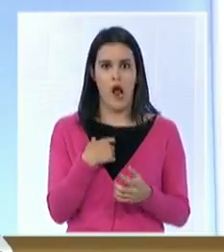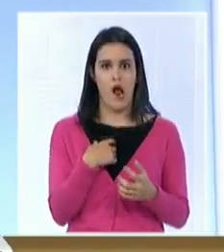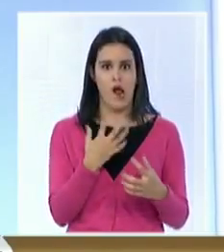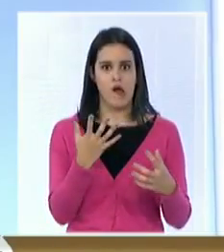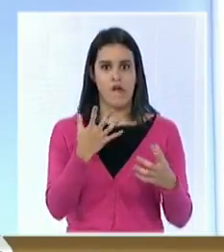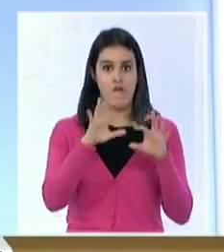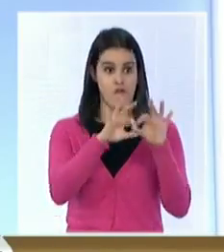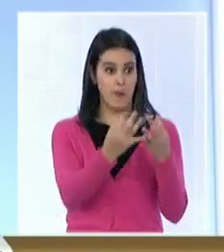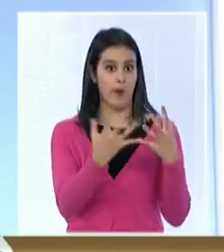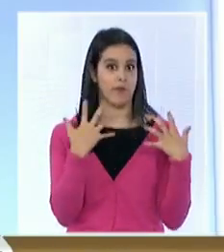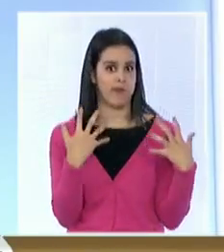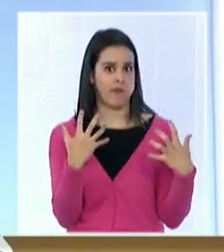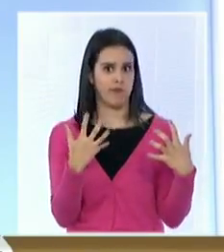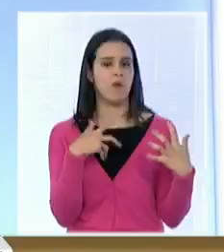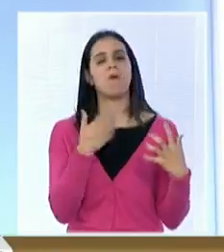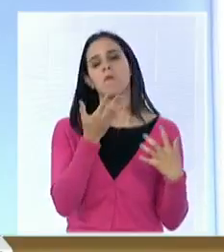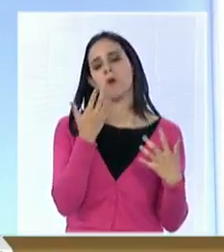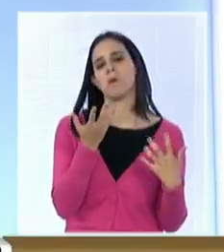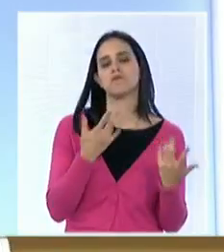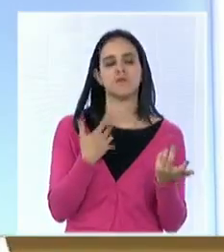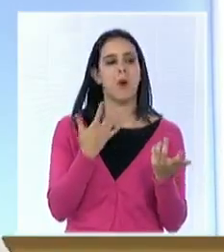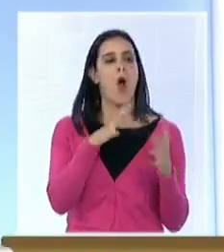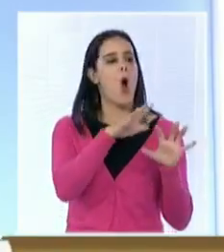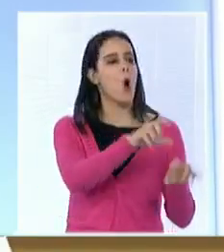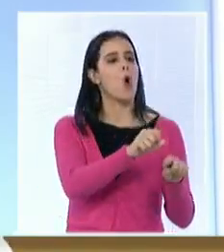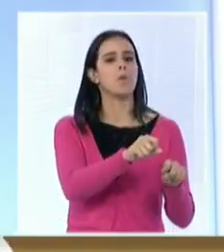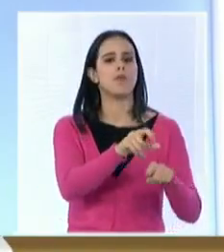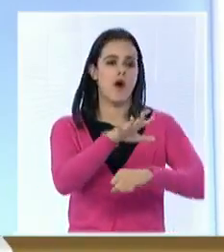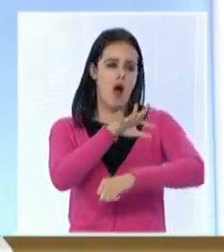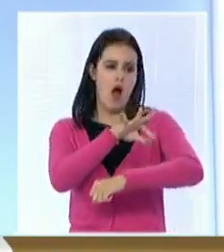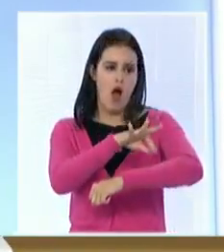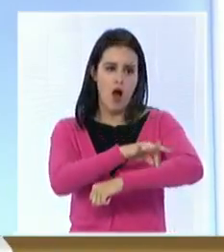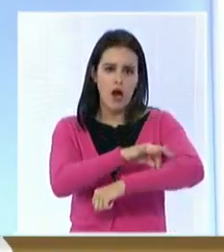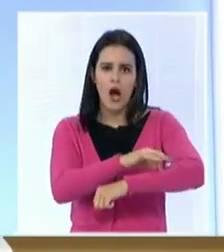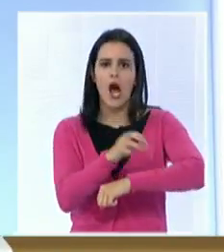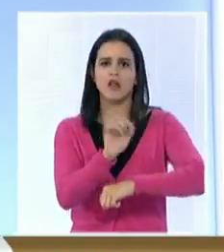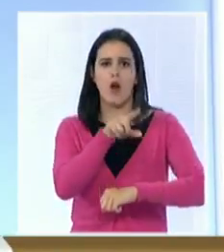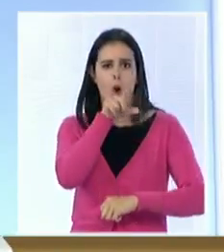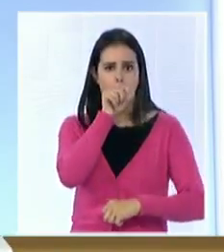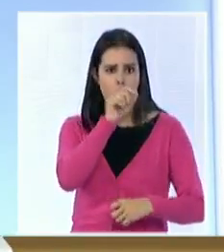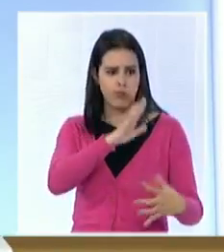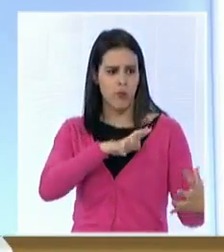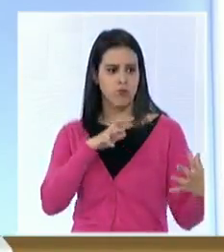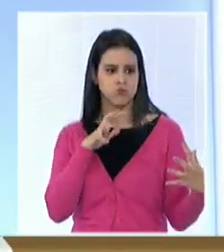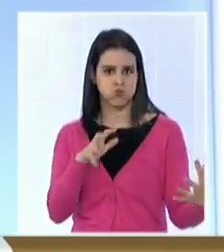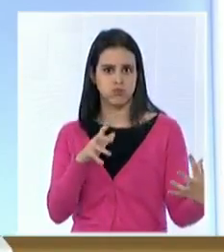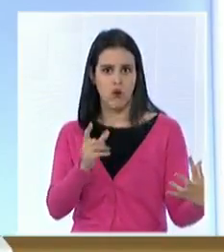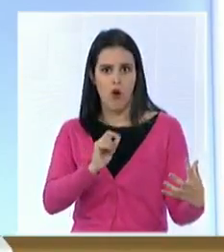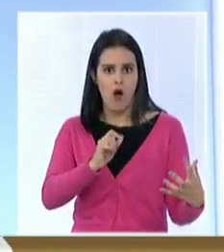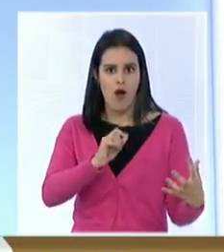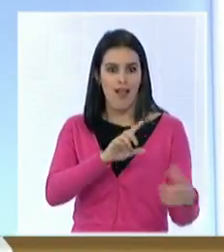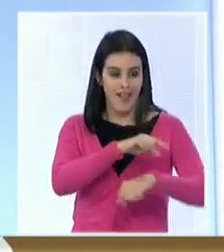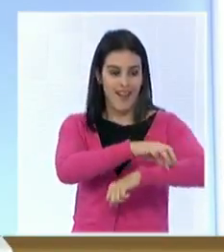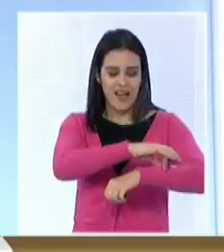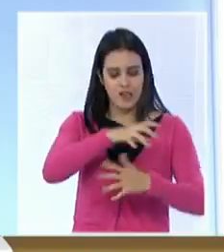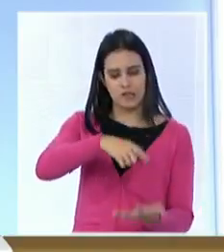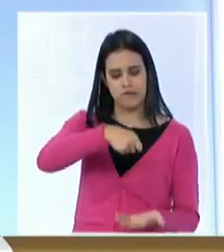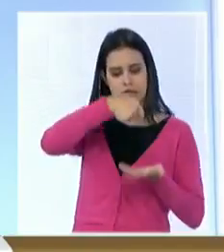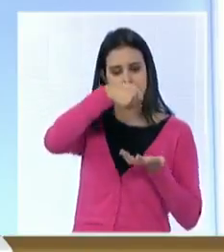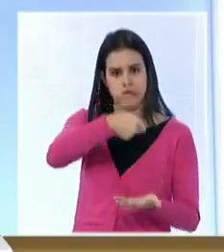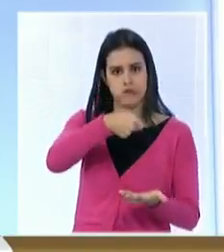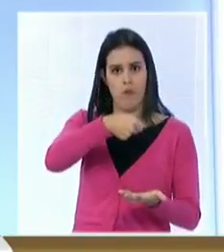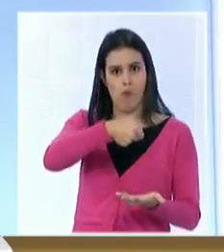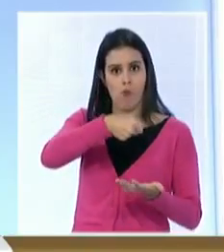numerosa, de repente un pollo entero, compran carnes en una bandeja o en una bolsa donde le colocan diferentes